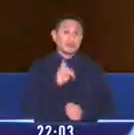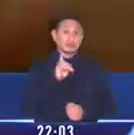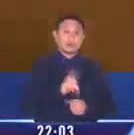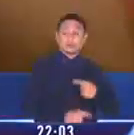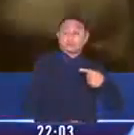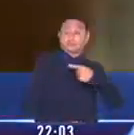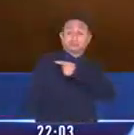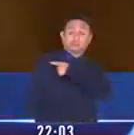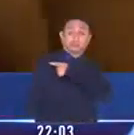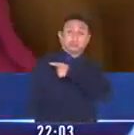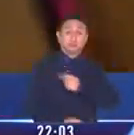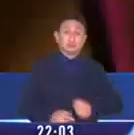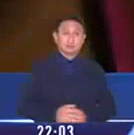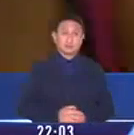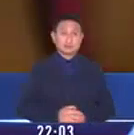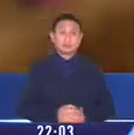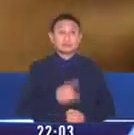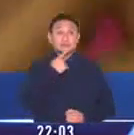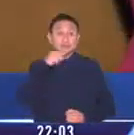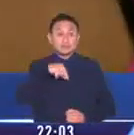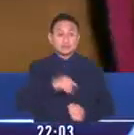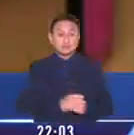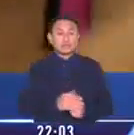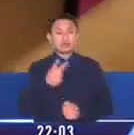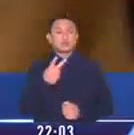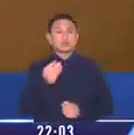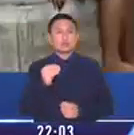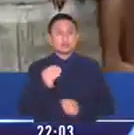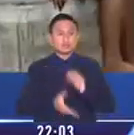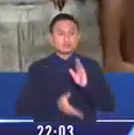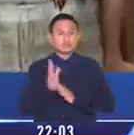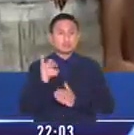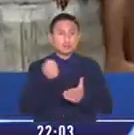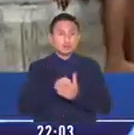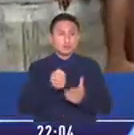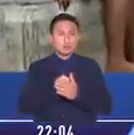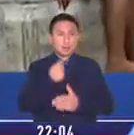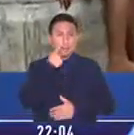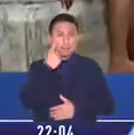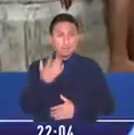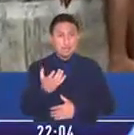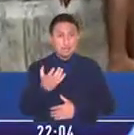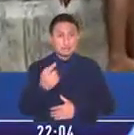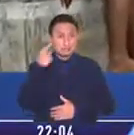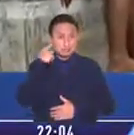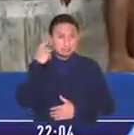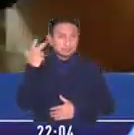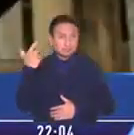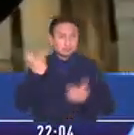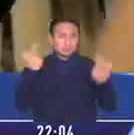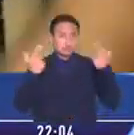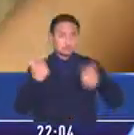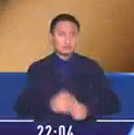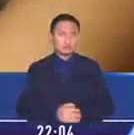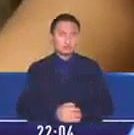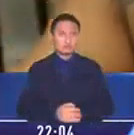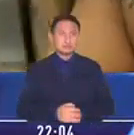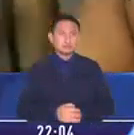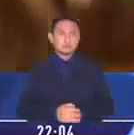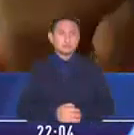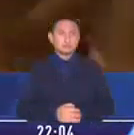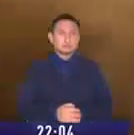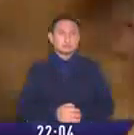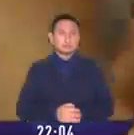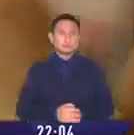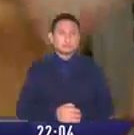en el hombro izquierdo, contó que salía con dos menores a comprar a una panadería cuando escucharon los disparos. Nosotros veníamos así en media calle, pero